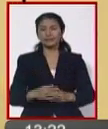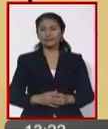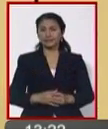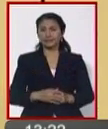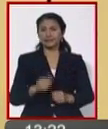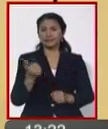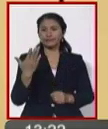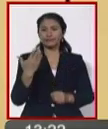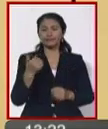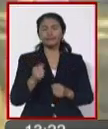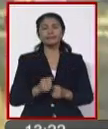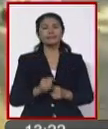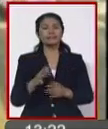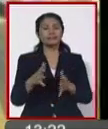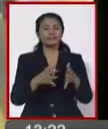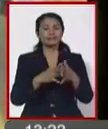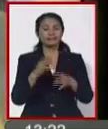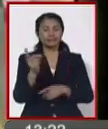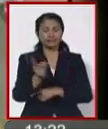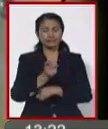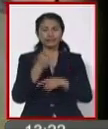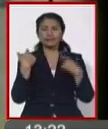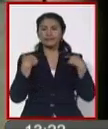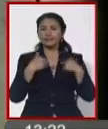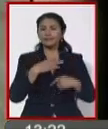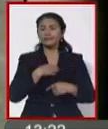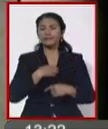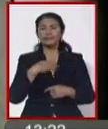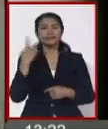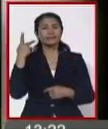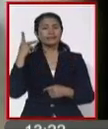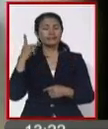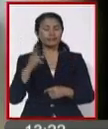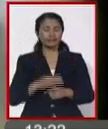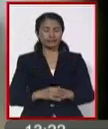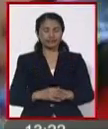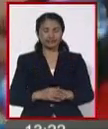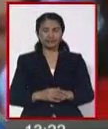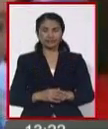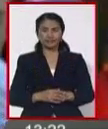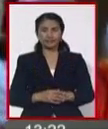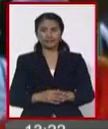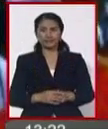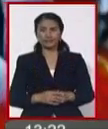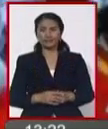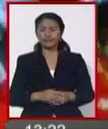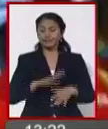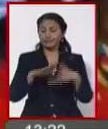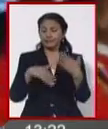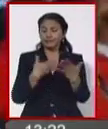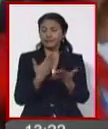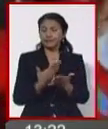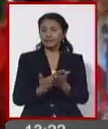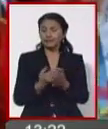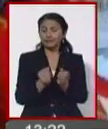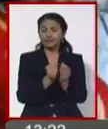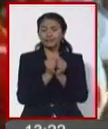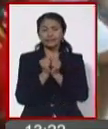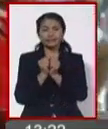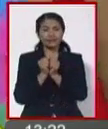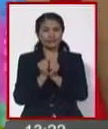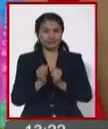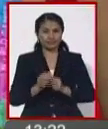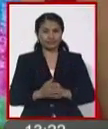Especiales 2015 en Los Ángeles, donde ganó las medallas de oro, plata y bronce en su disciplina. Hacemos todo juntas